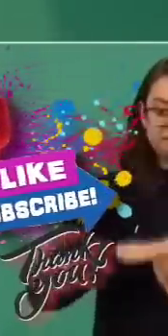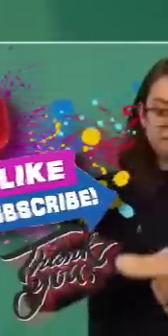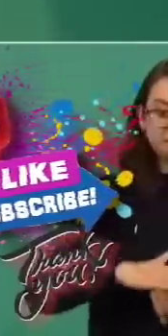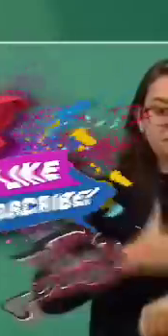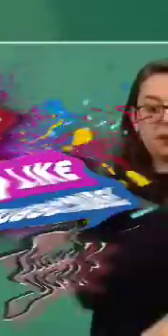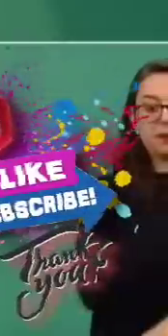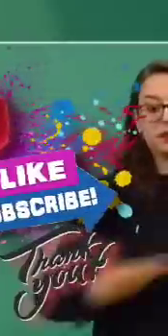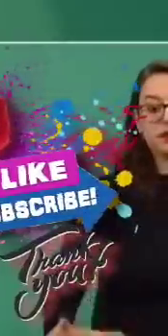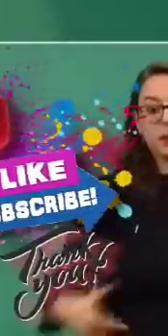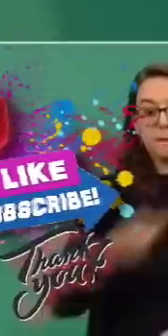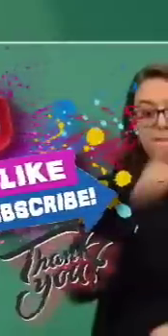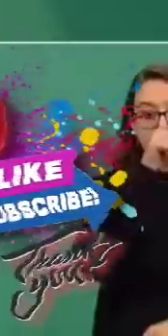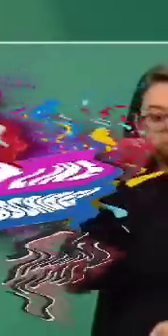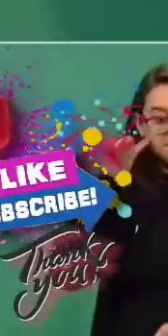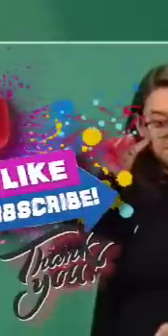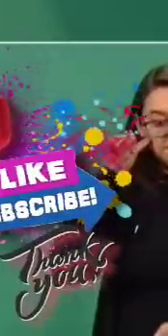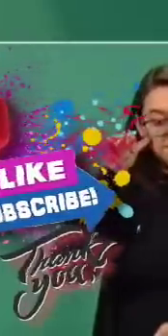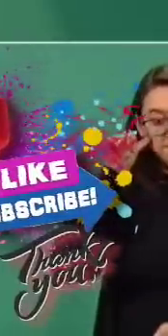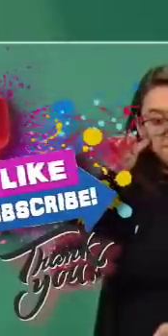del presidente Juárez.